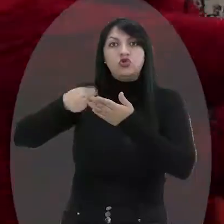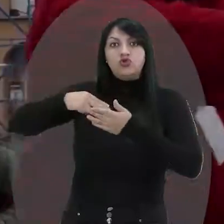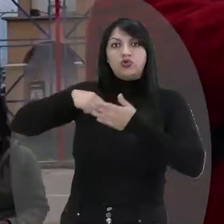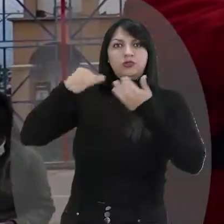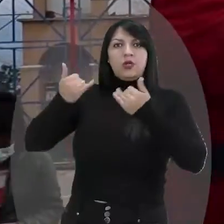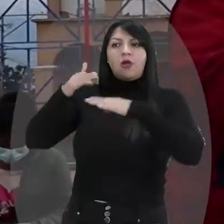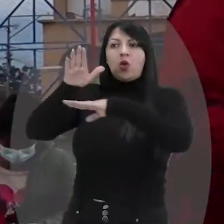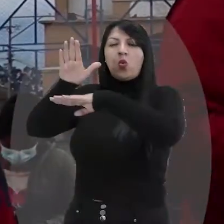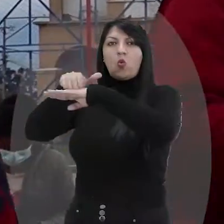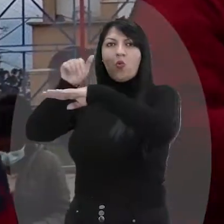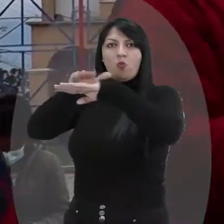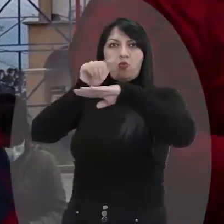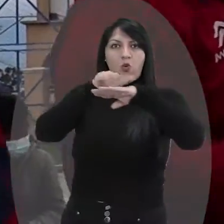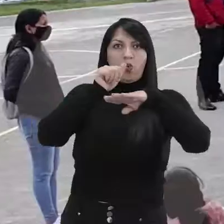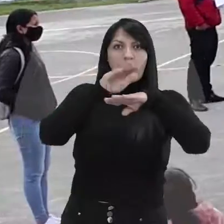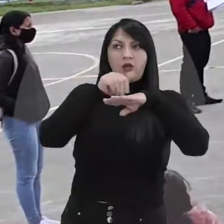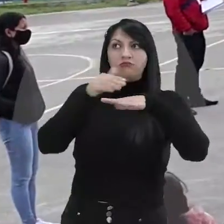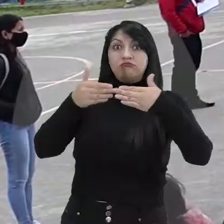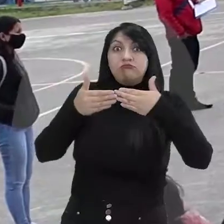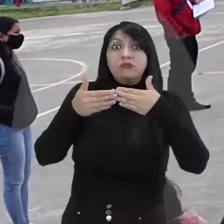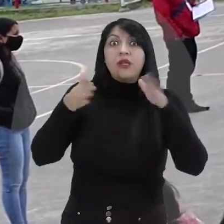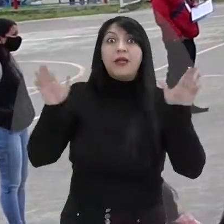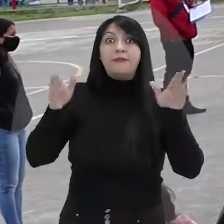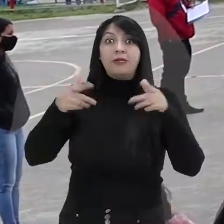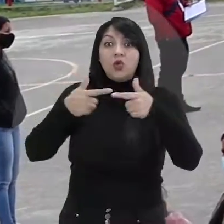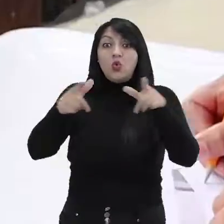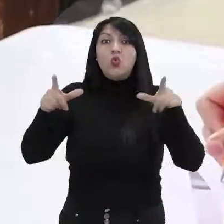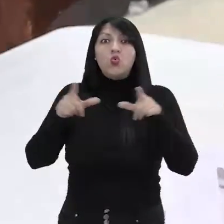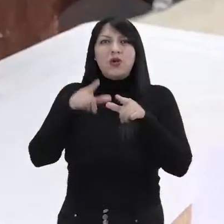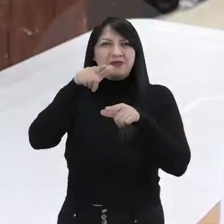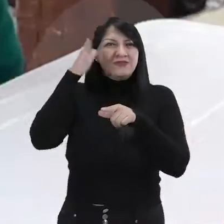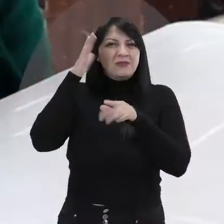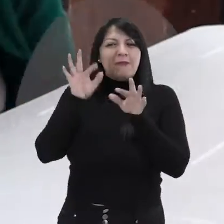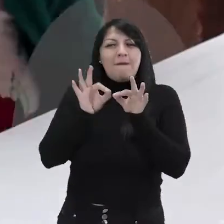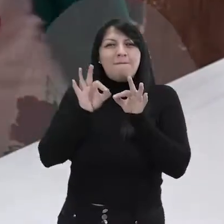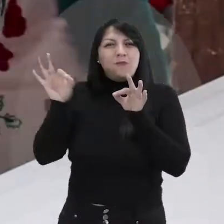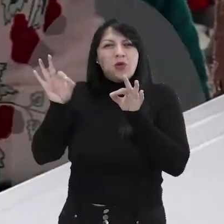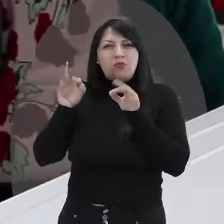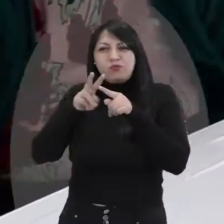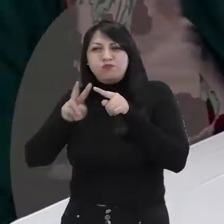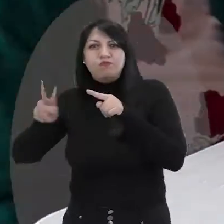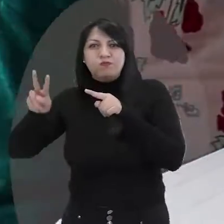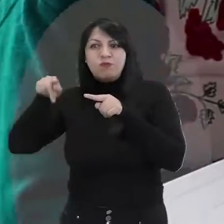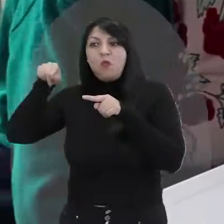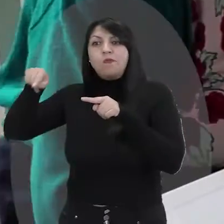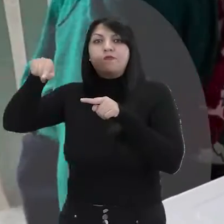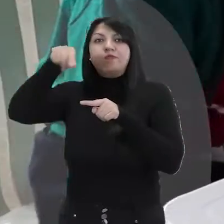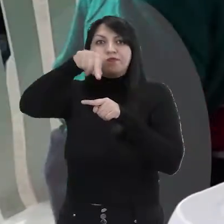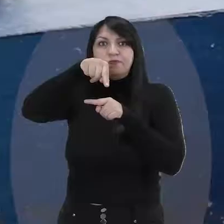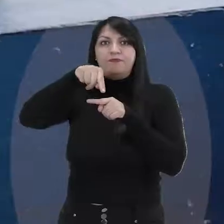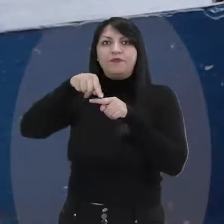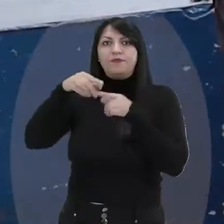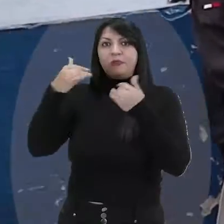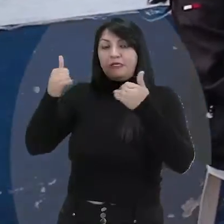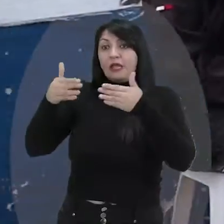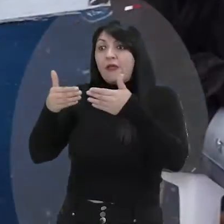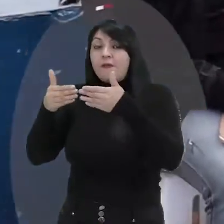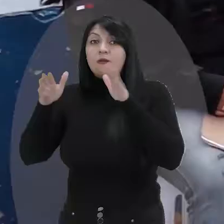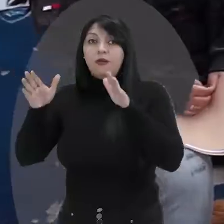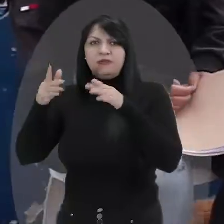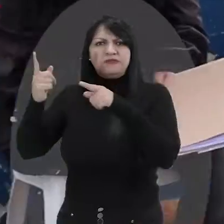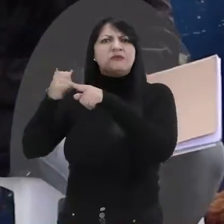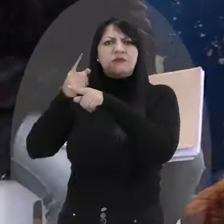rural. ¿Cómo lo estamos realizando? Estamos realizando unas convocatorias en las plazas principales de los centros poblados de cada uno de